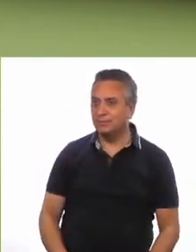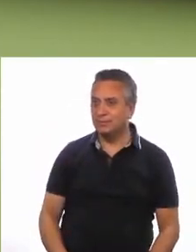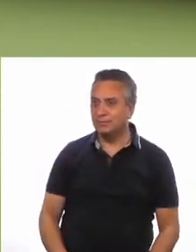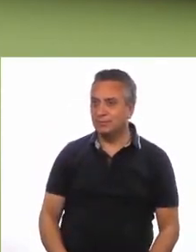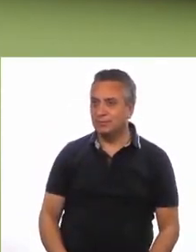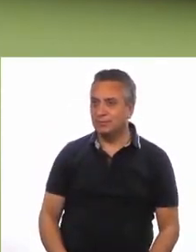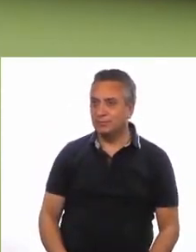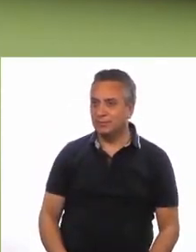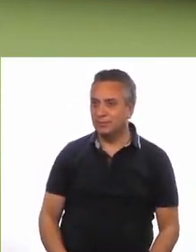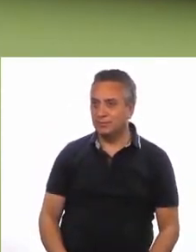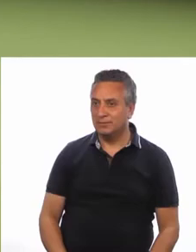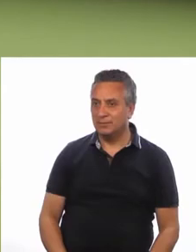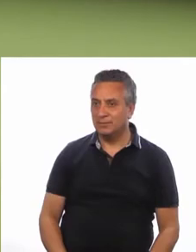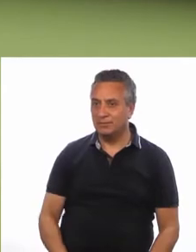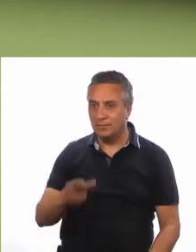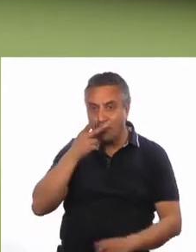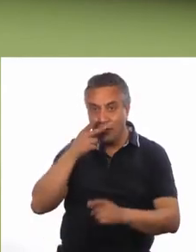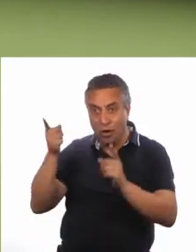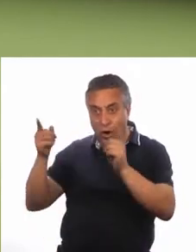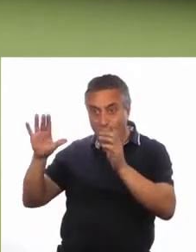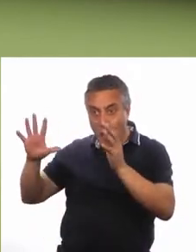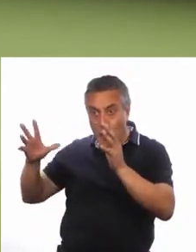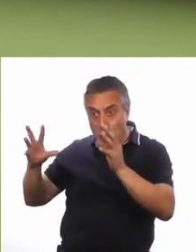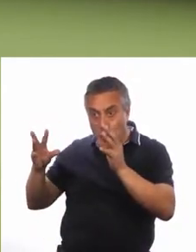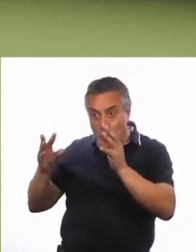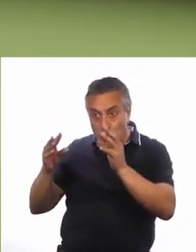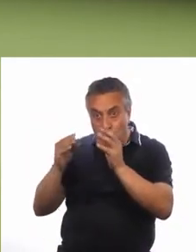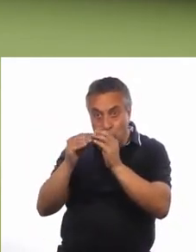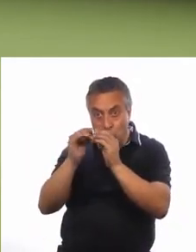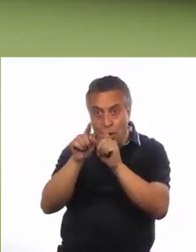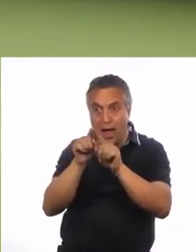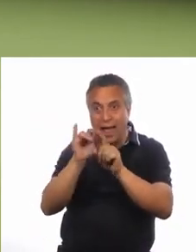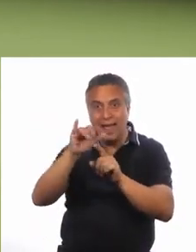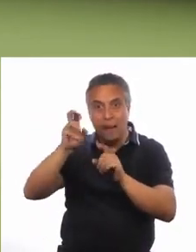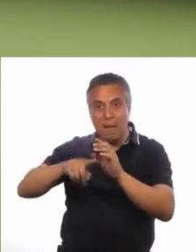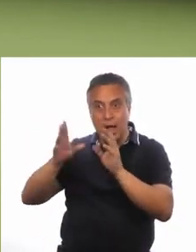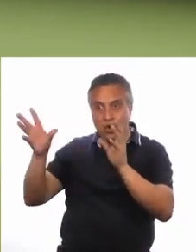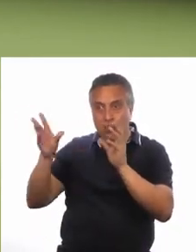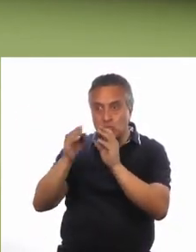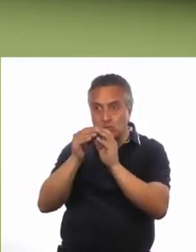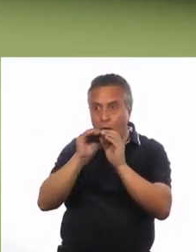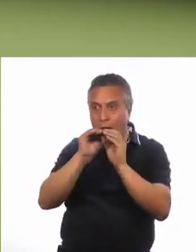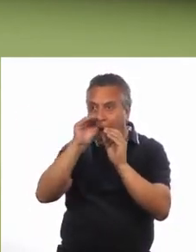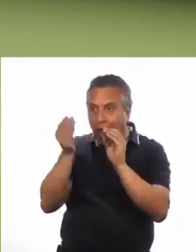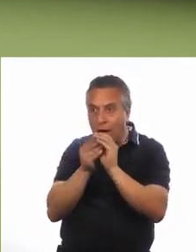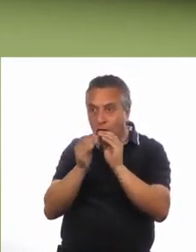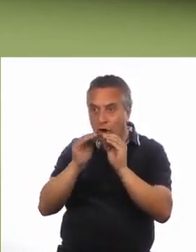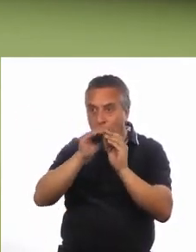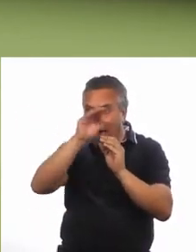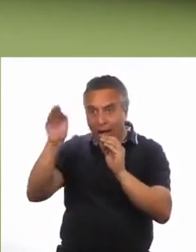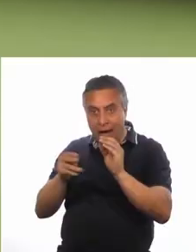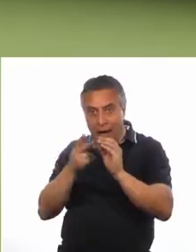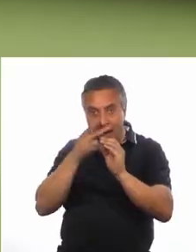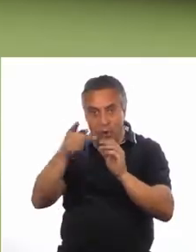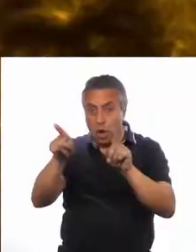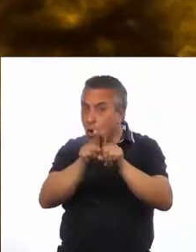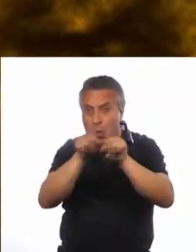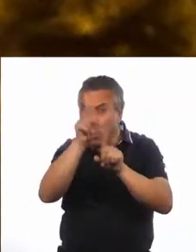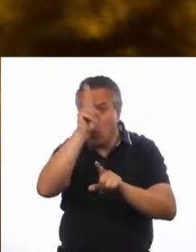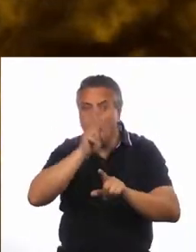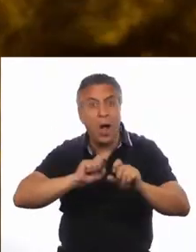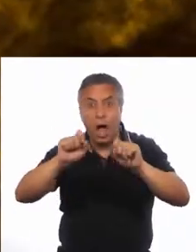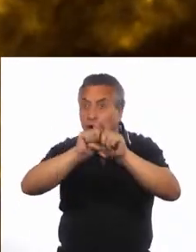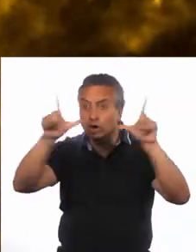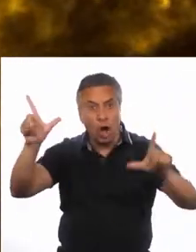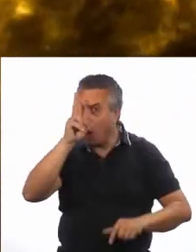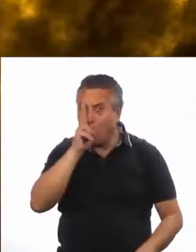fíjense como las virutas se agrupan para formar líneas en torno al imán arcos muy similares a los que vemos en el sol a